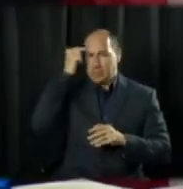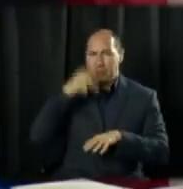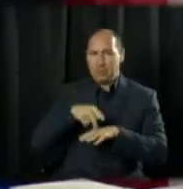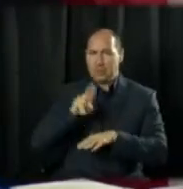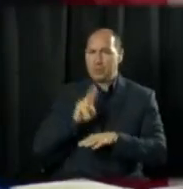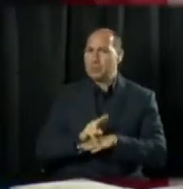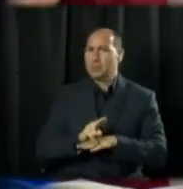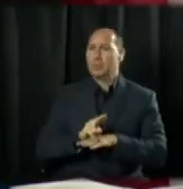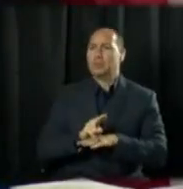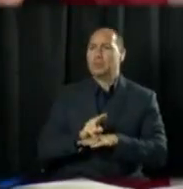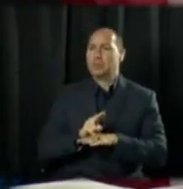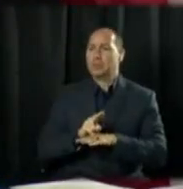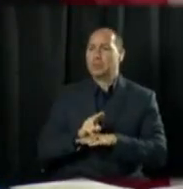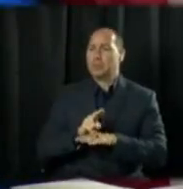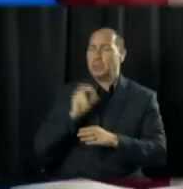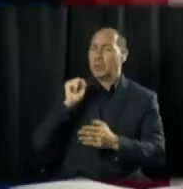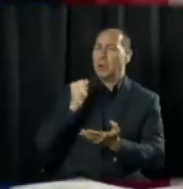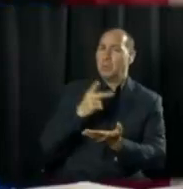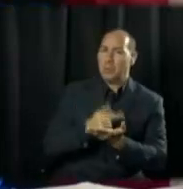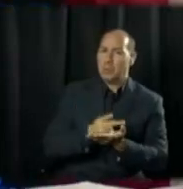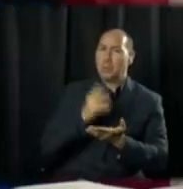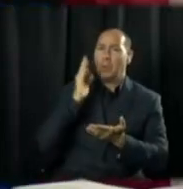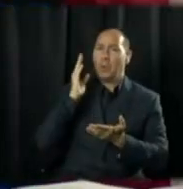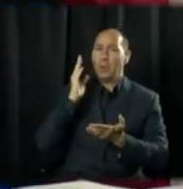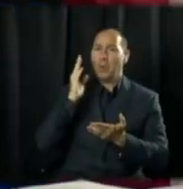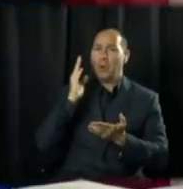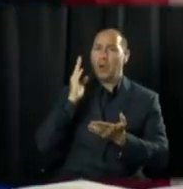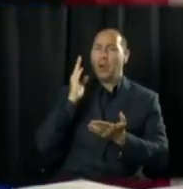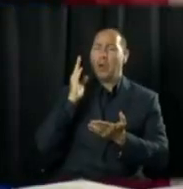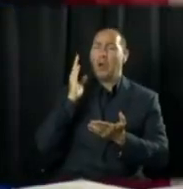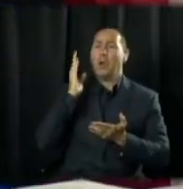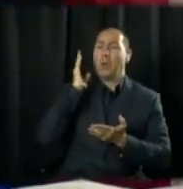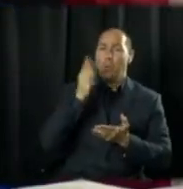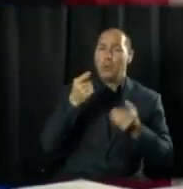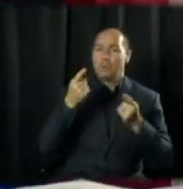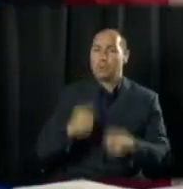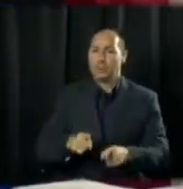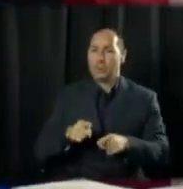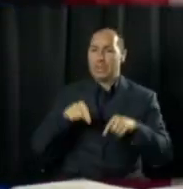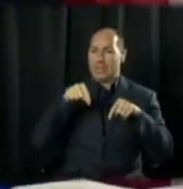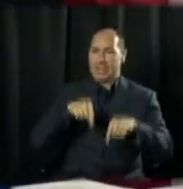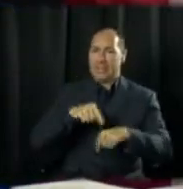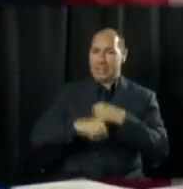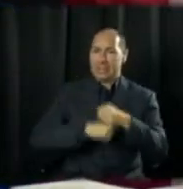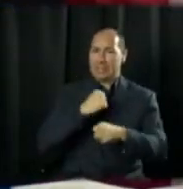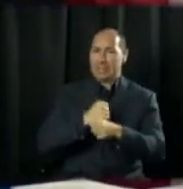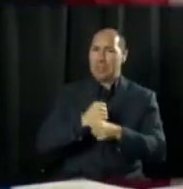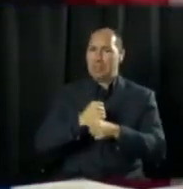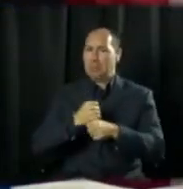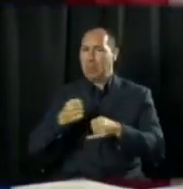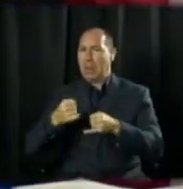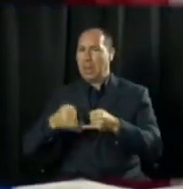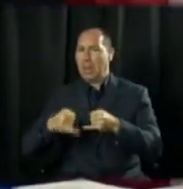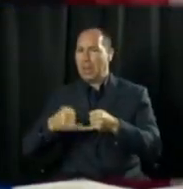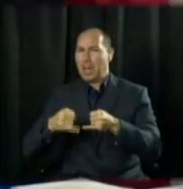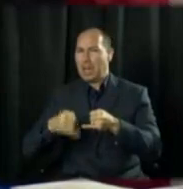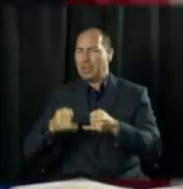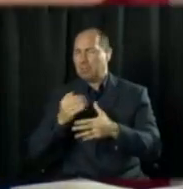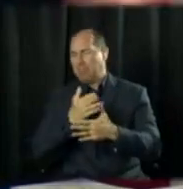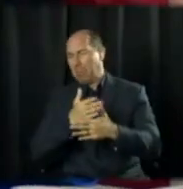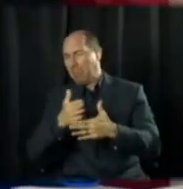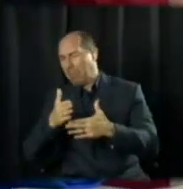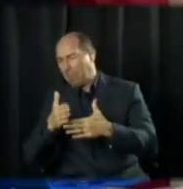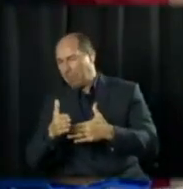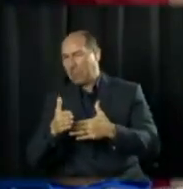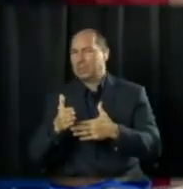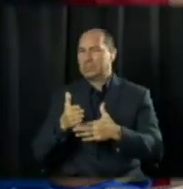Lela antes del final de este año calendario. Así que es una pregunta de manejar ambos, la corte y no a nosotros, y asegurarnos que todo